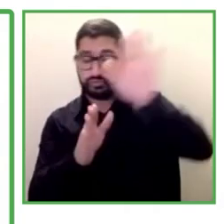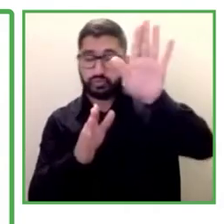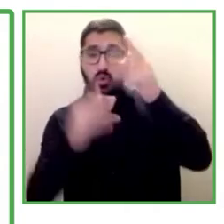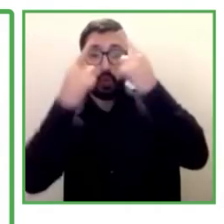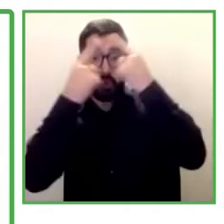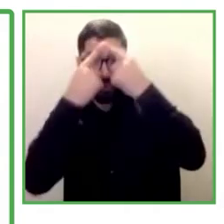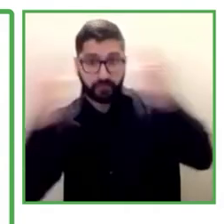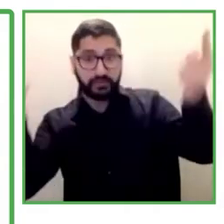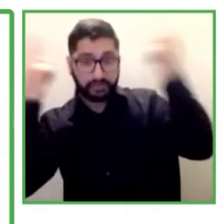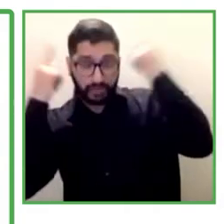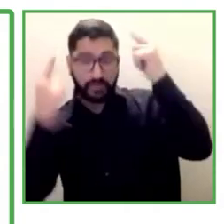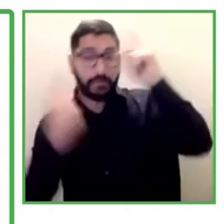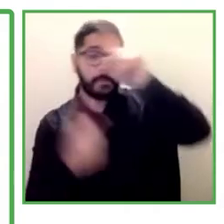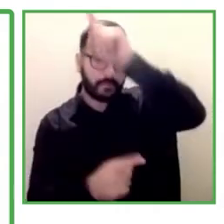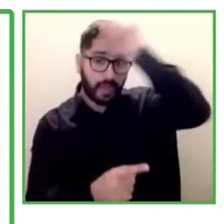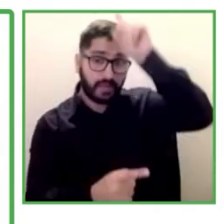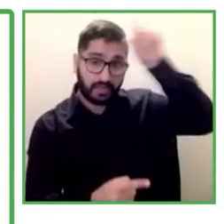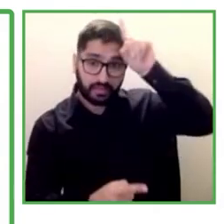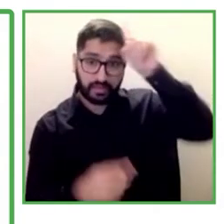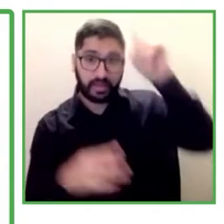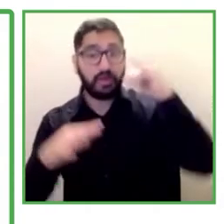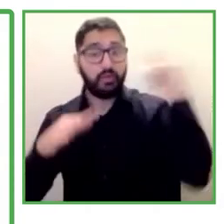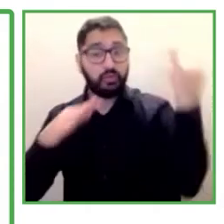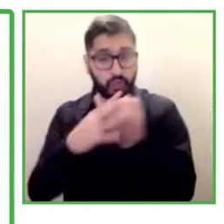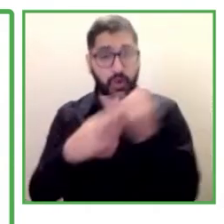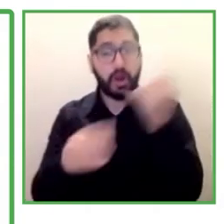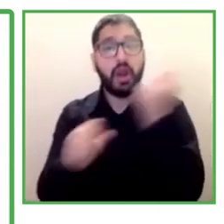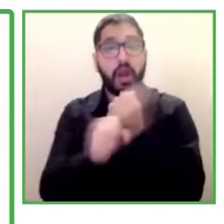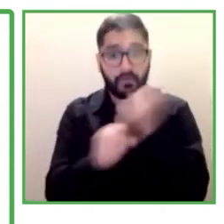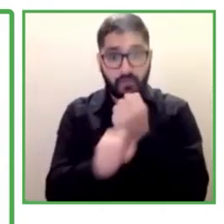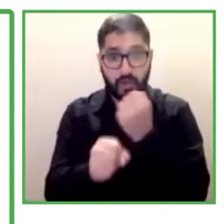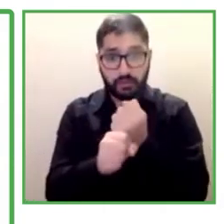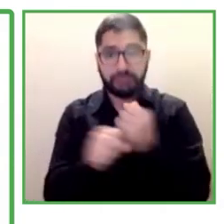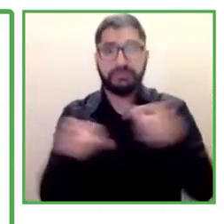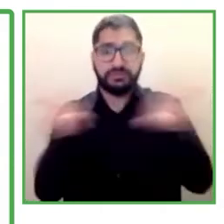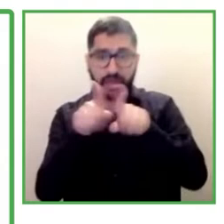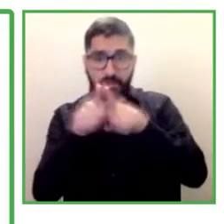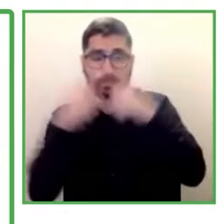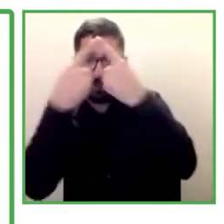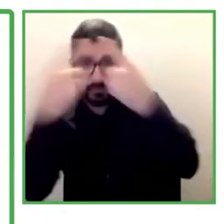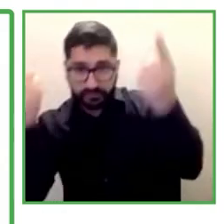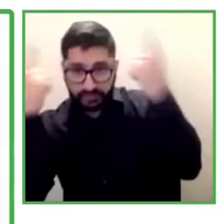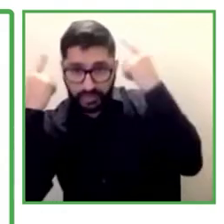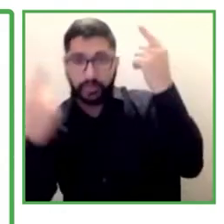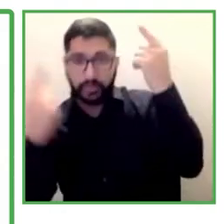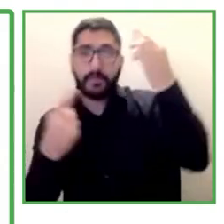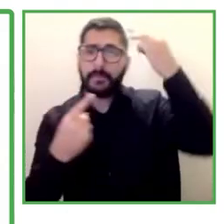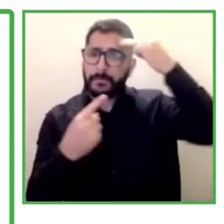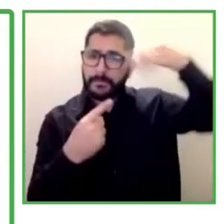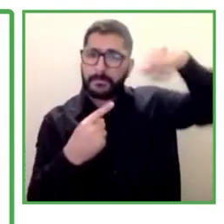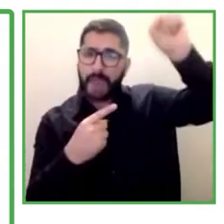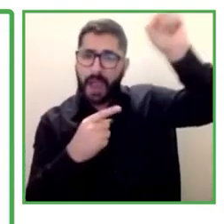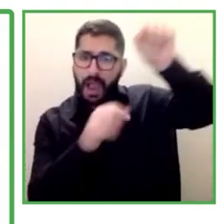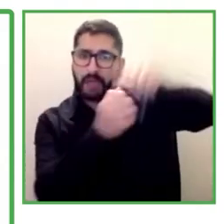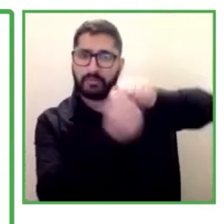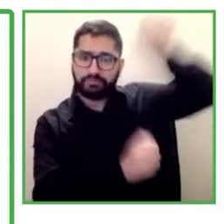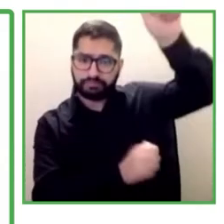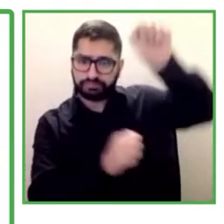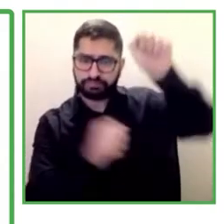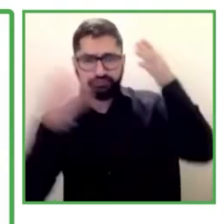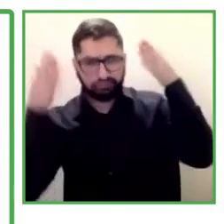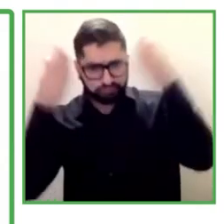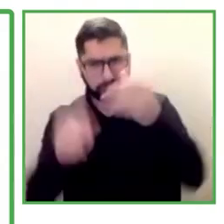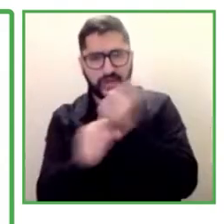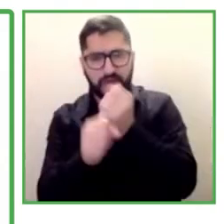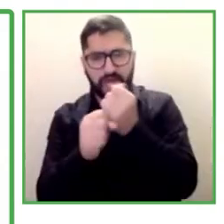Universidad Complutense también de Madrid. Tiene un máster en Salud Pública y un posgrado en accesibilidad universal y diseño